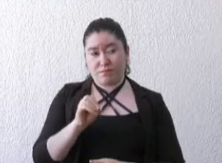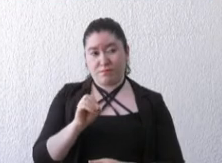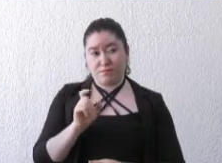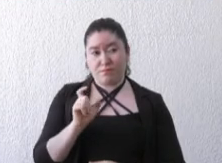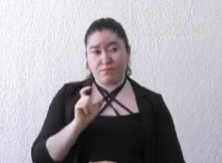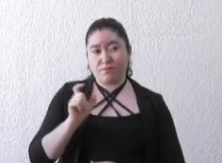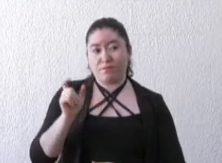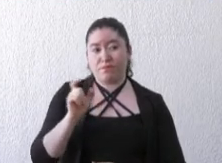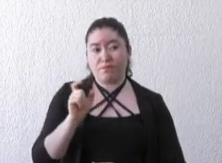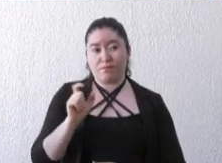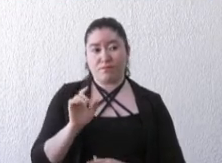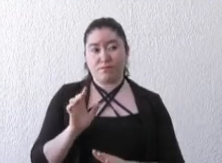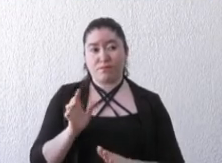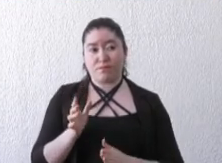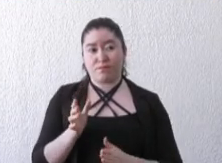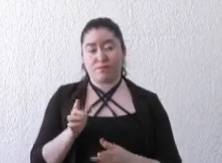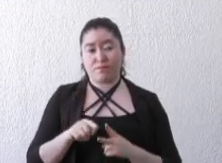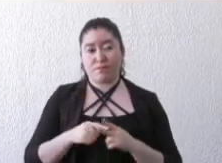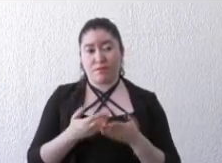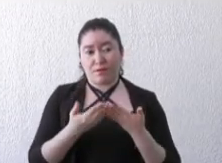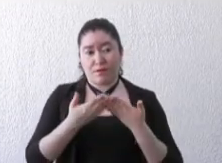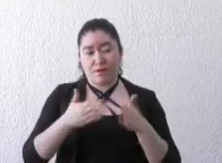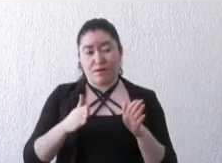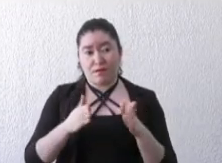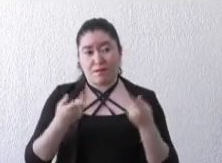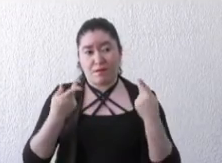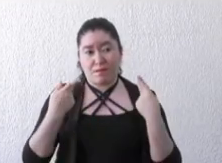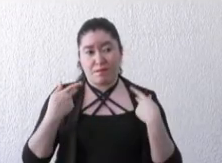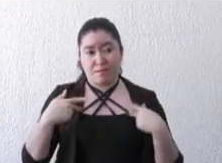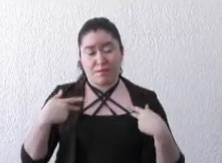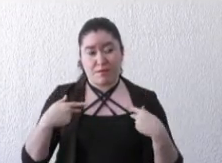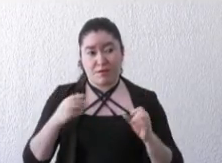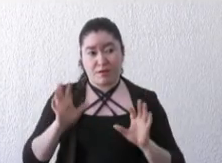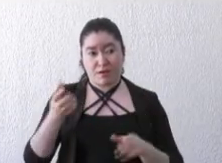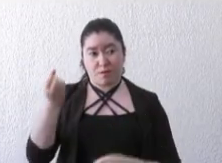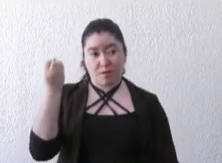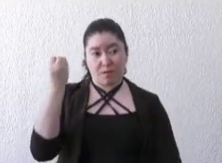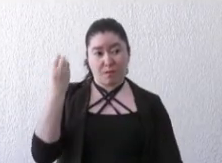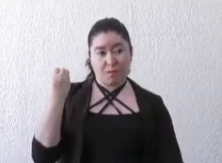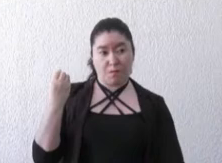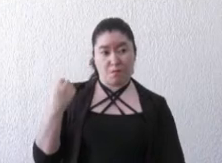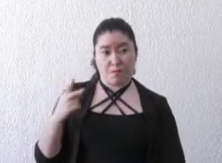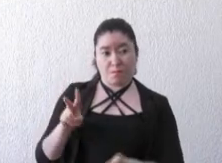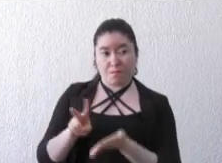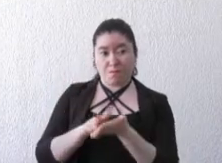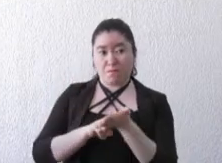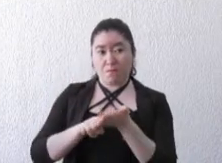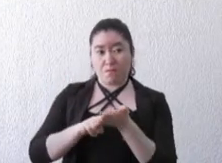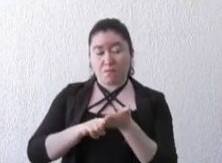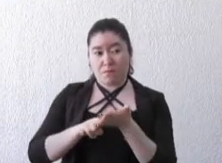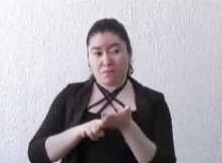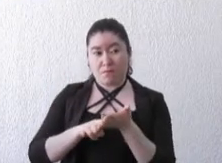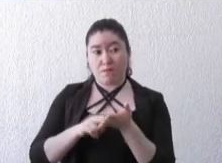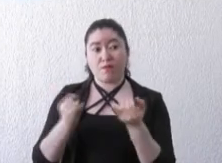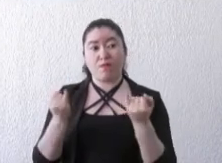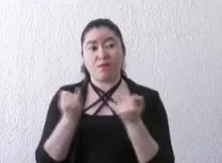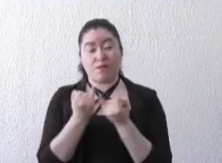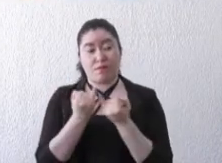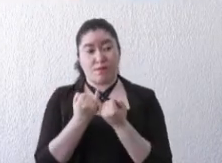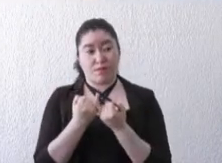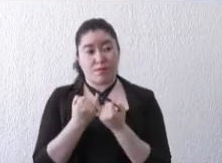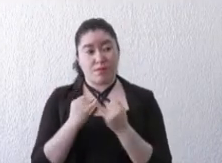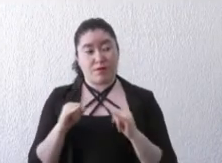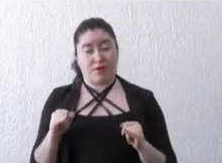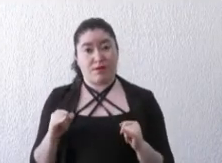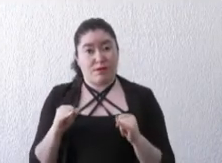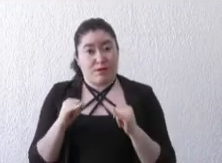abrirá al público? ¿Será después en el semáforo ya verde? ¿Y ya habrá inscripciones ahorita